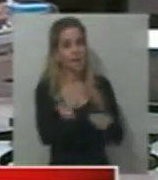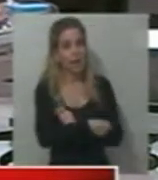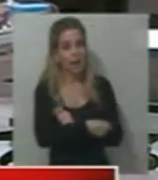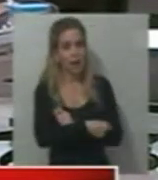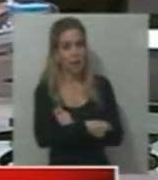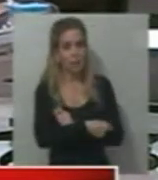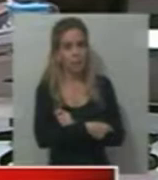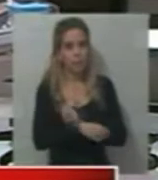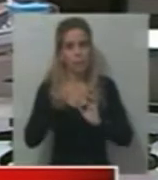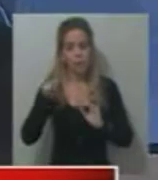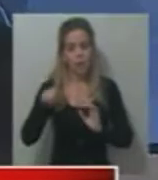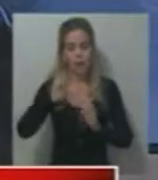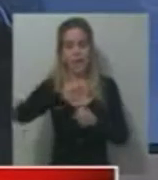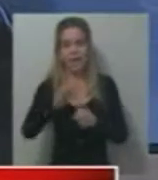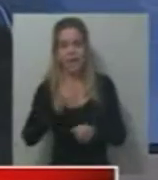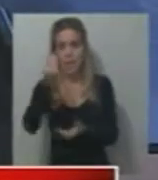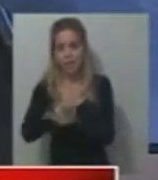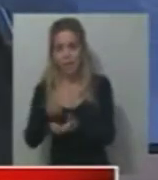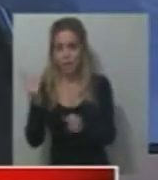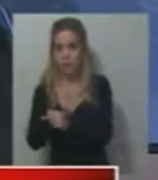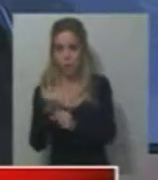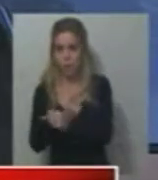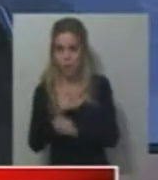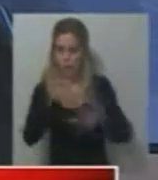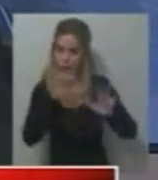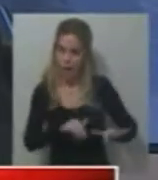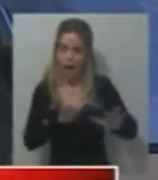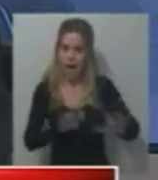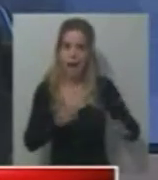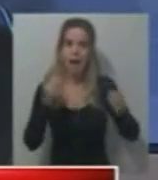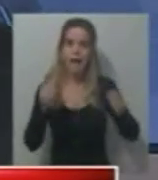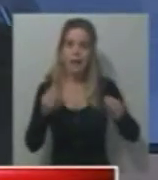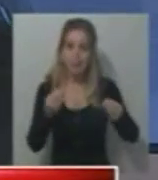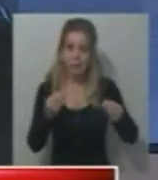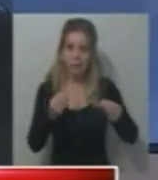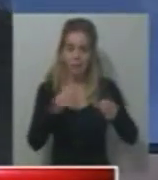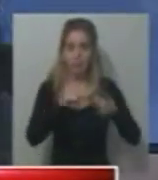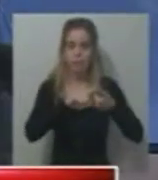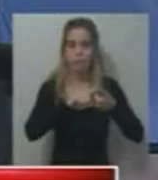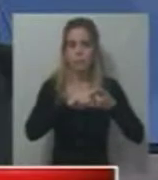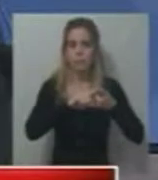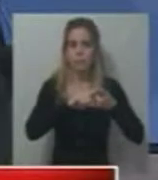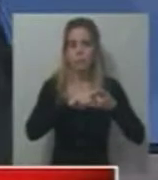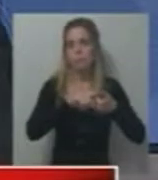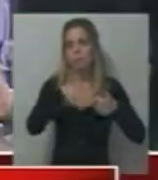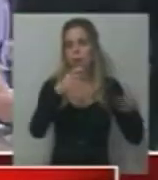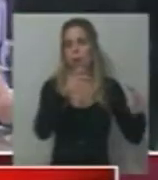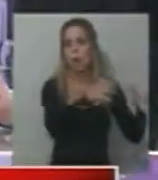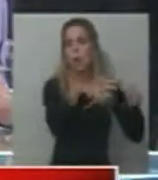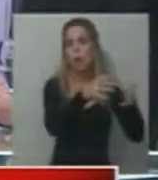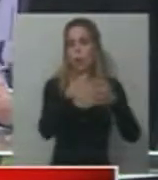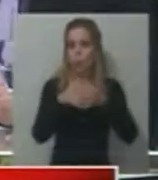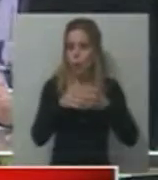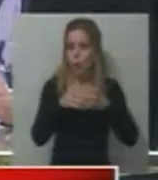Mira, yo lo que digo es que hay una interna. Vos tenés el ala dura que quiere que sea Uribarri, llamala Zanini, Moreno, La